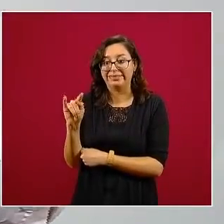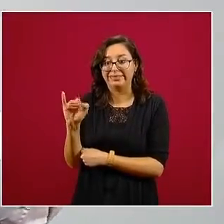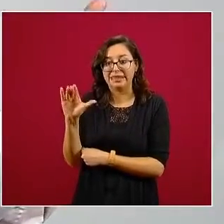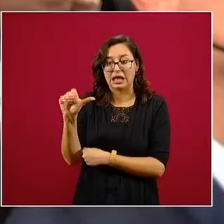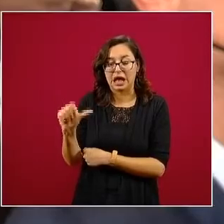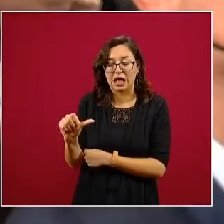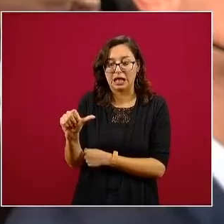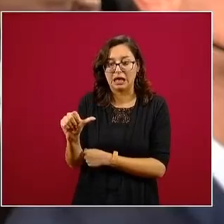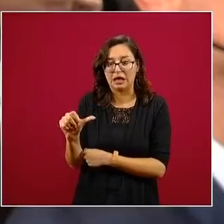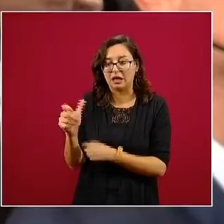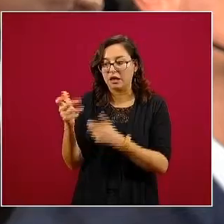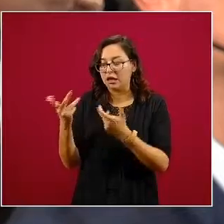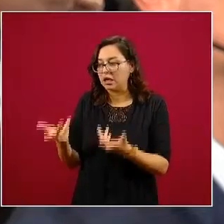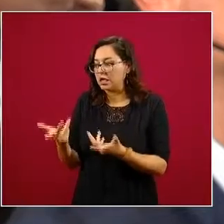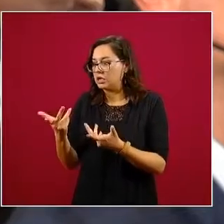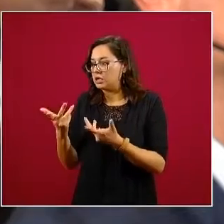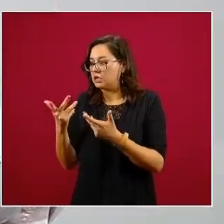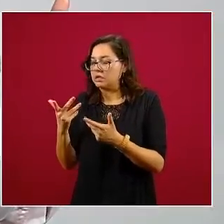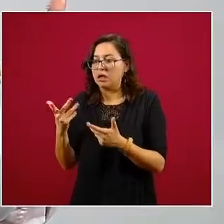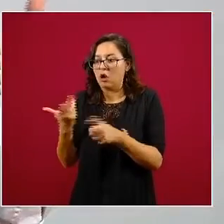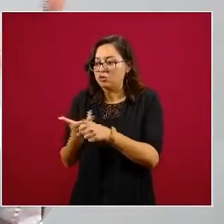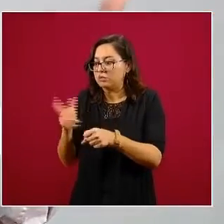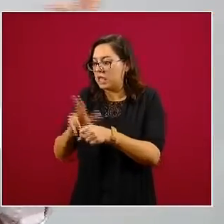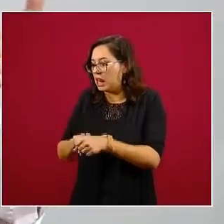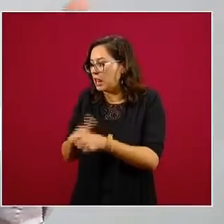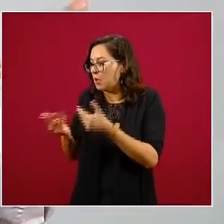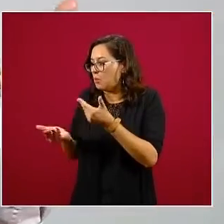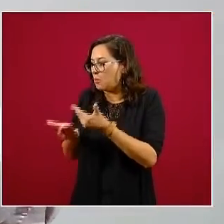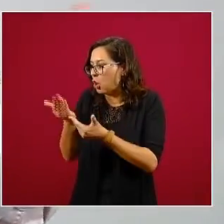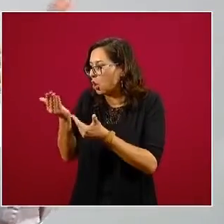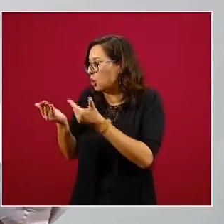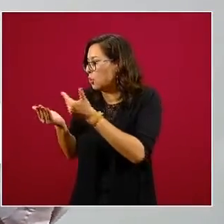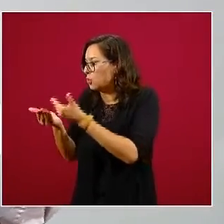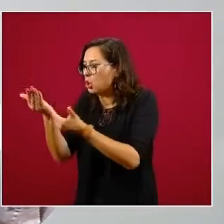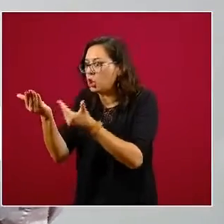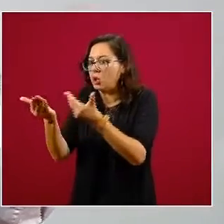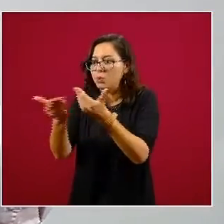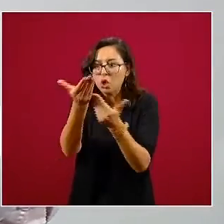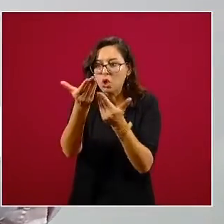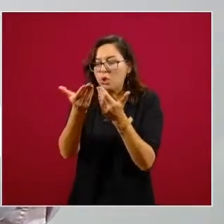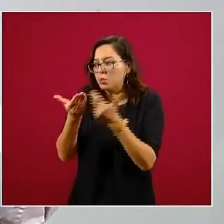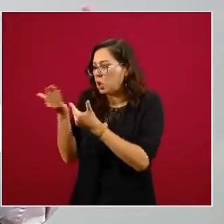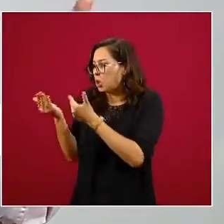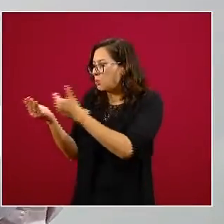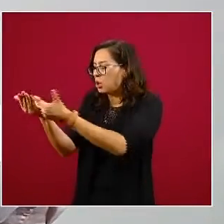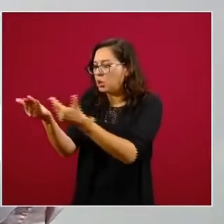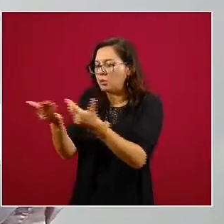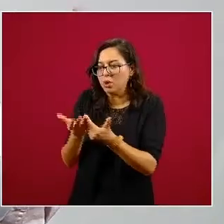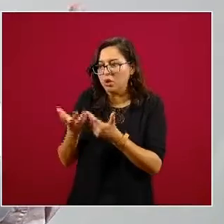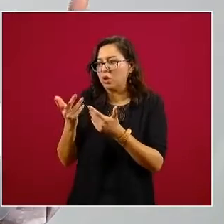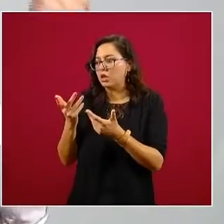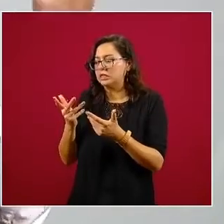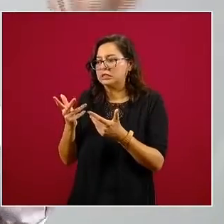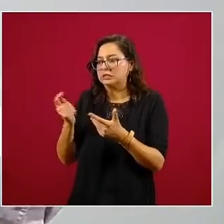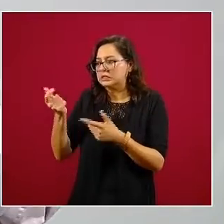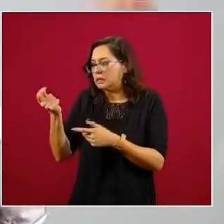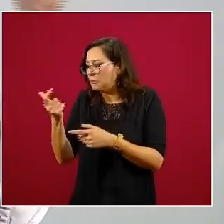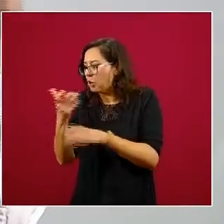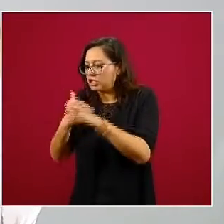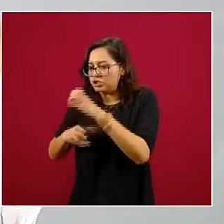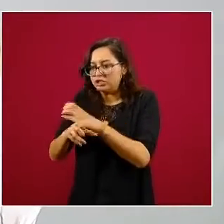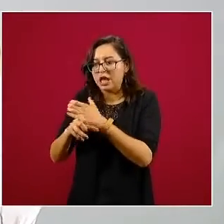camas exclusivamente para atender el COVID. No acaba de empezar, desde luego que no, lleva ya meses. ¿Dónde